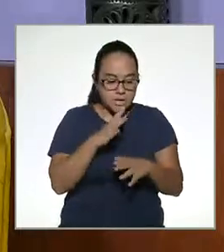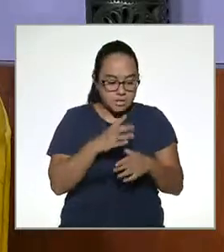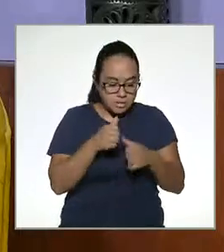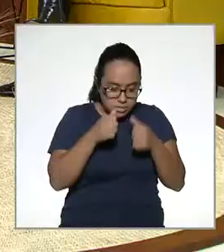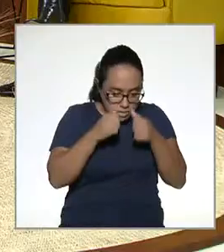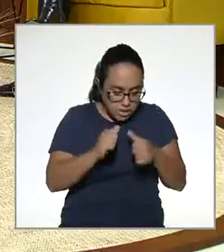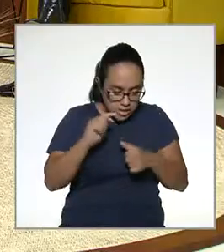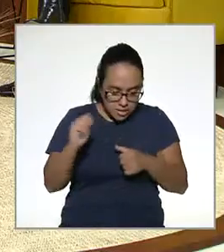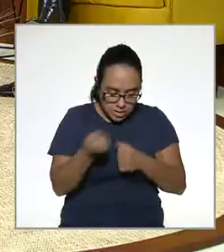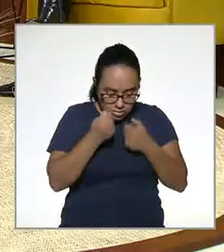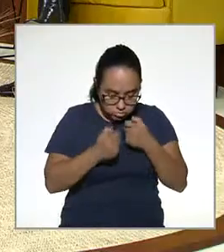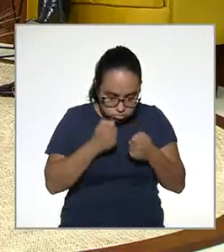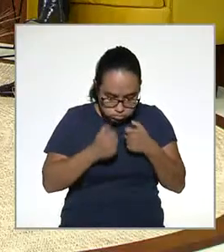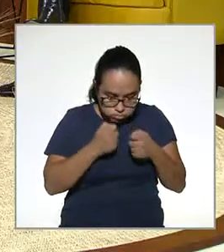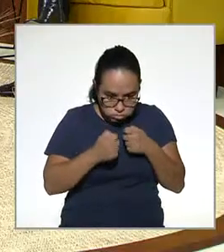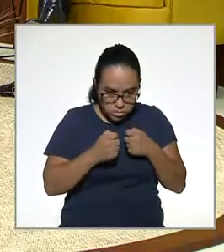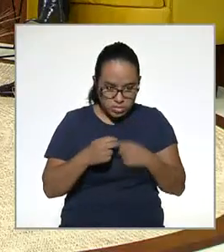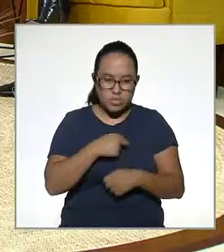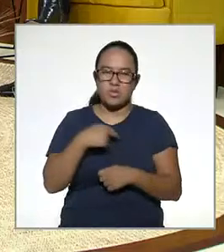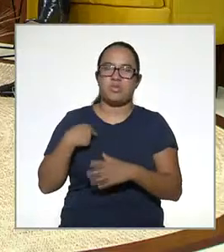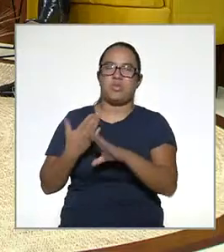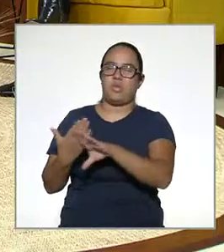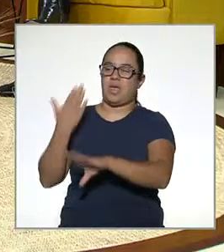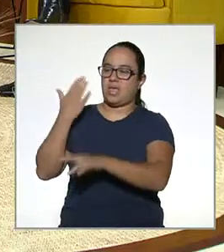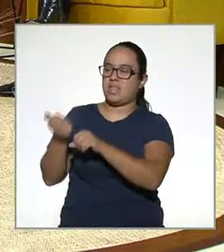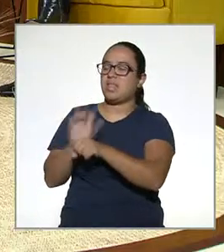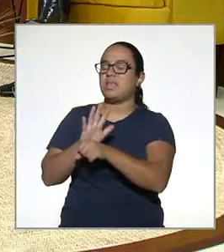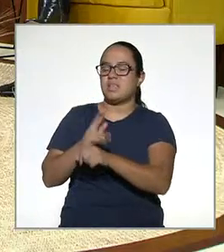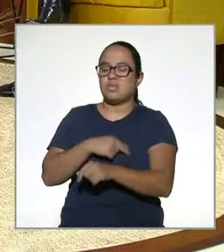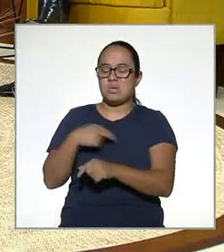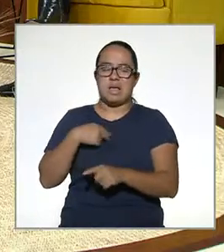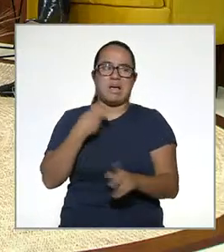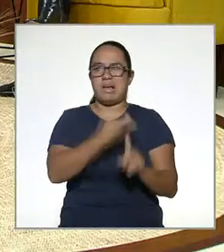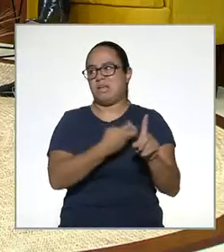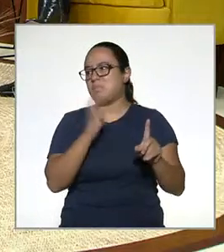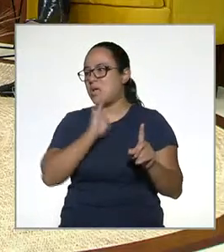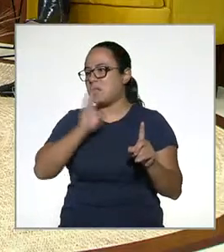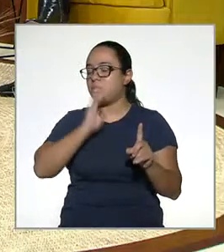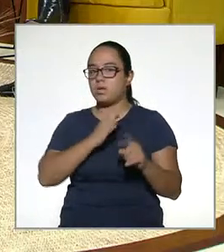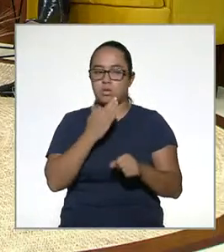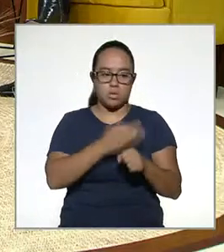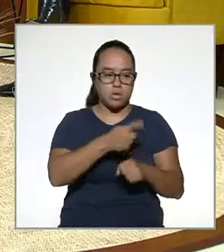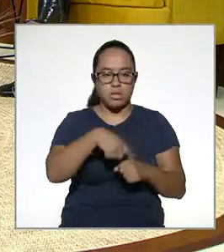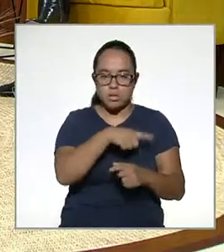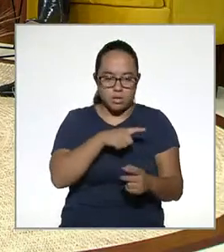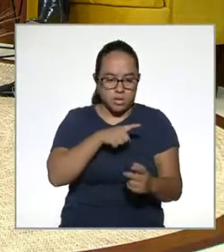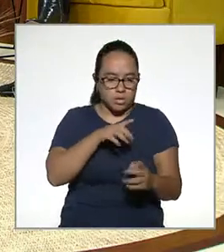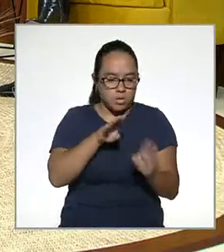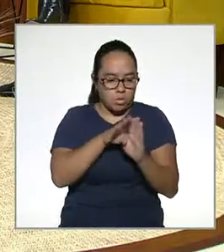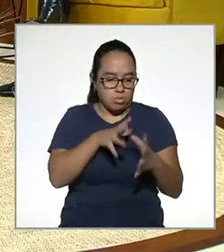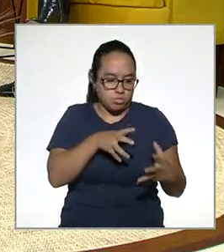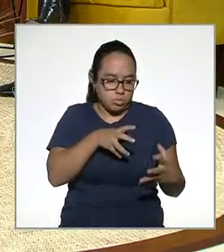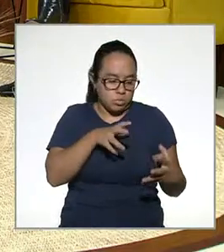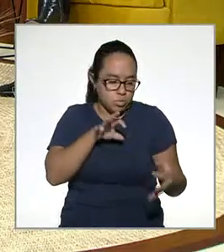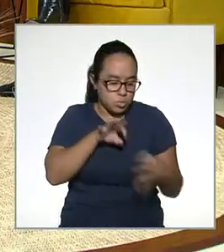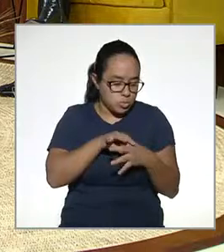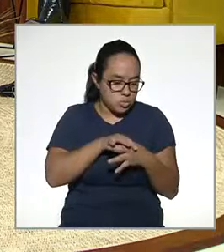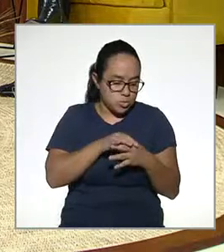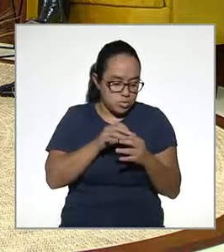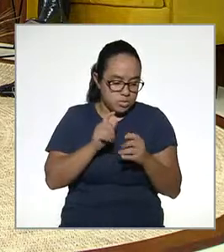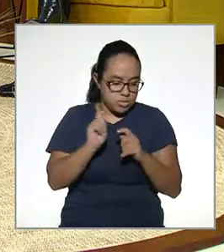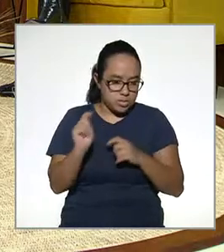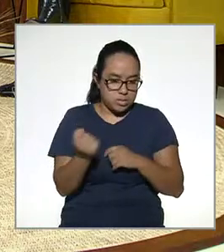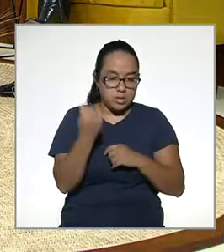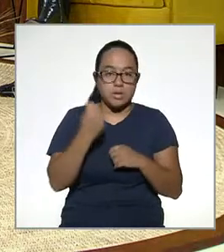electrónicos que tanto criticábamos antes de la pandemia, ¿no? Pues podríamos decir, bueno, el niño ahí antes podía